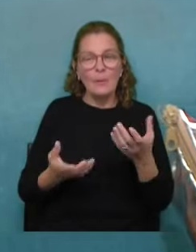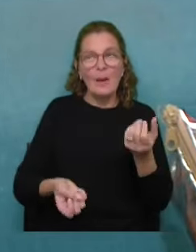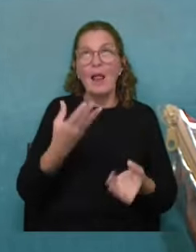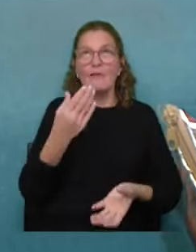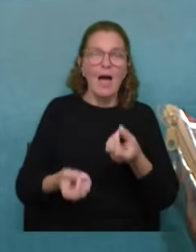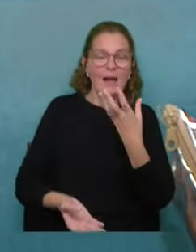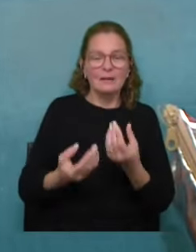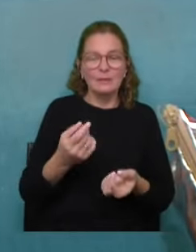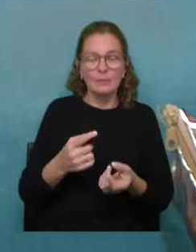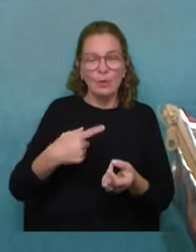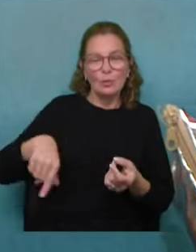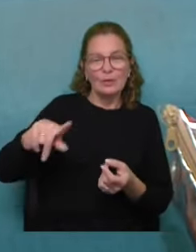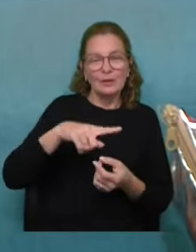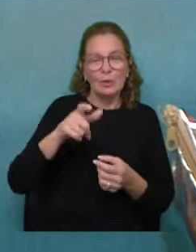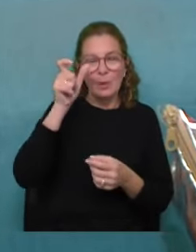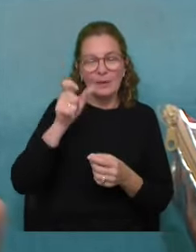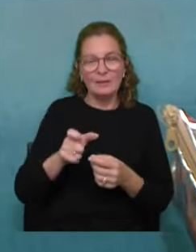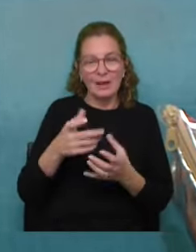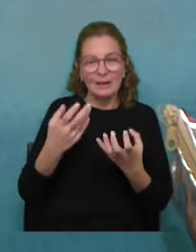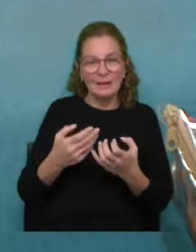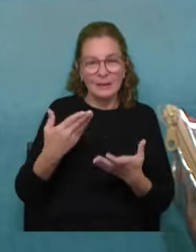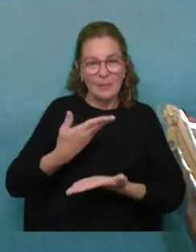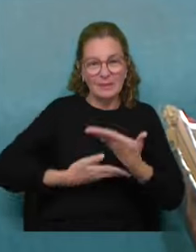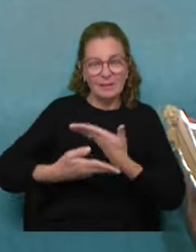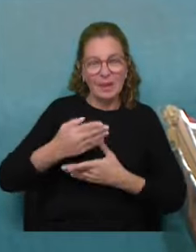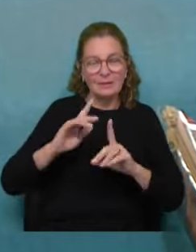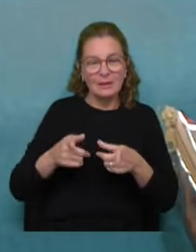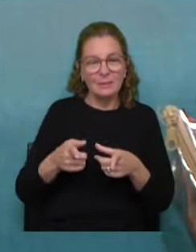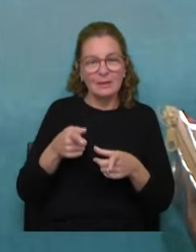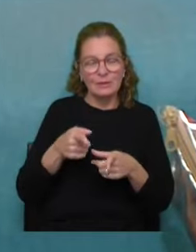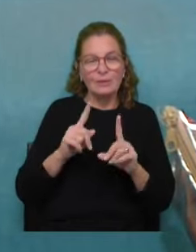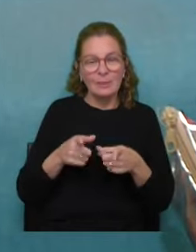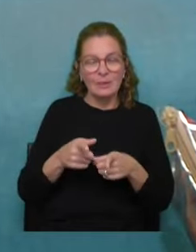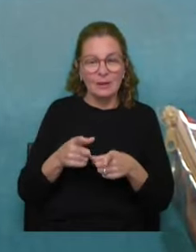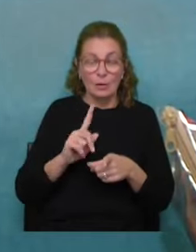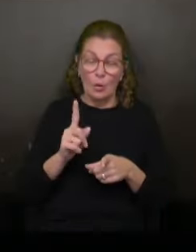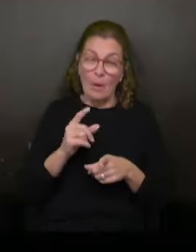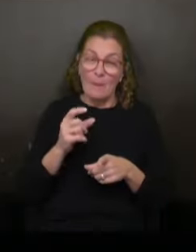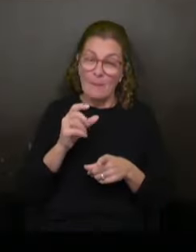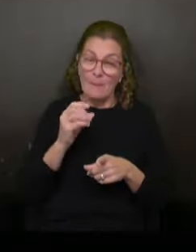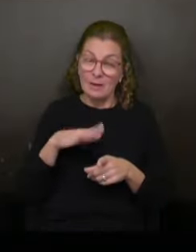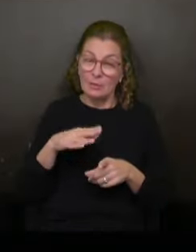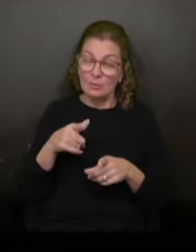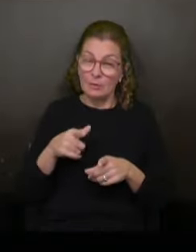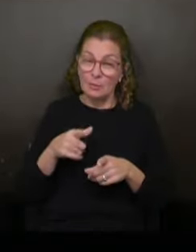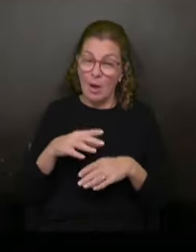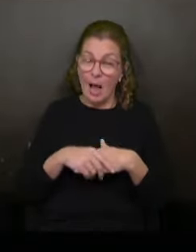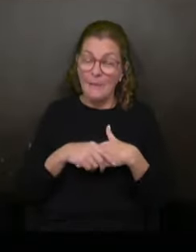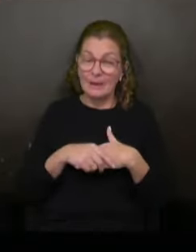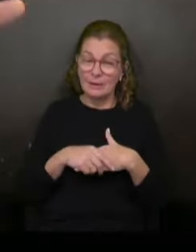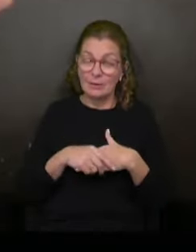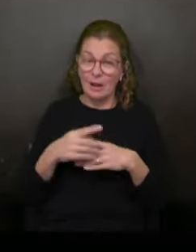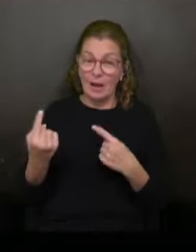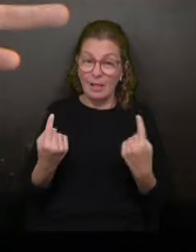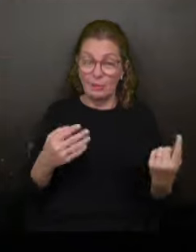que estábamos en un círculo de gente que quería participar también. Bueno, eso también, que no es menor. No, porque una cosa es vos tener el círculo de amigos y cada